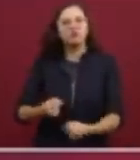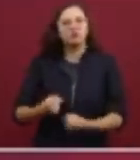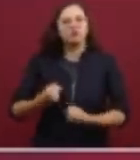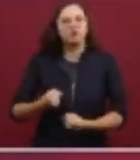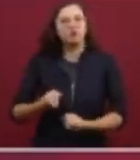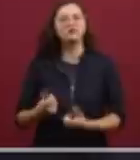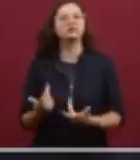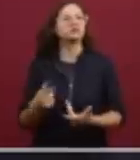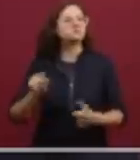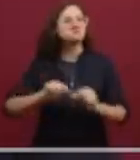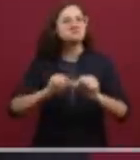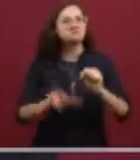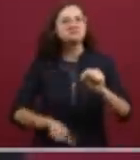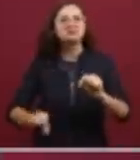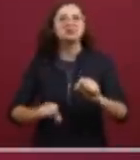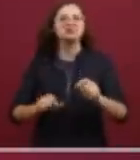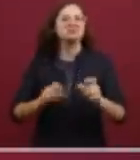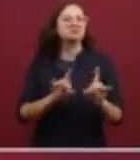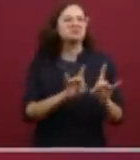temblores,